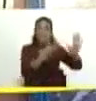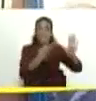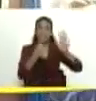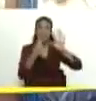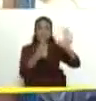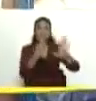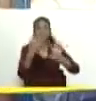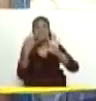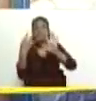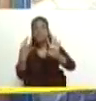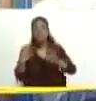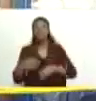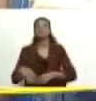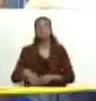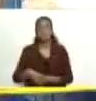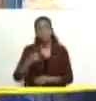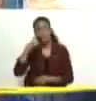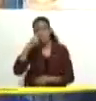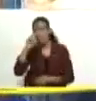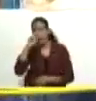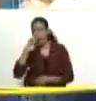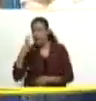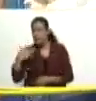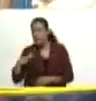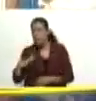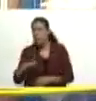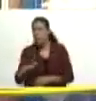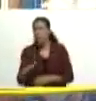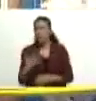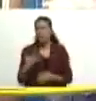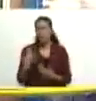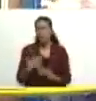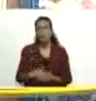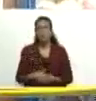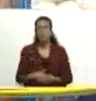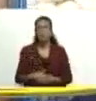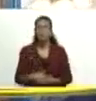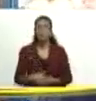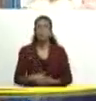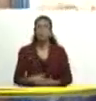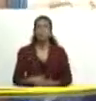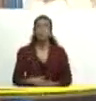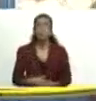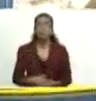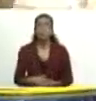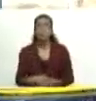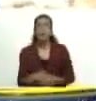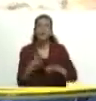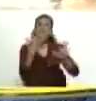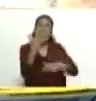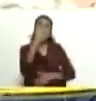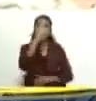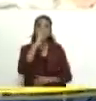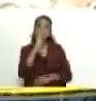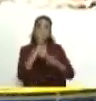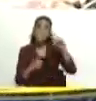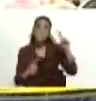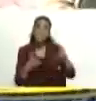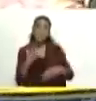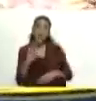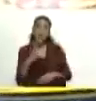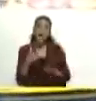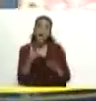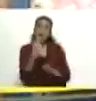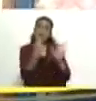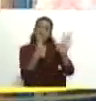1968. Yo tenía 63, 64, 65, 66, 5 años y medio tenía yo, iba a cumplir